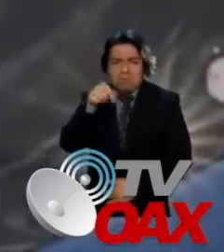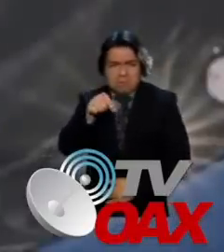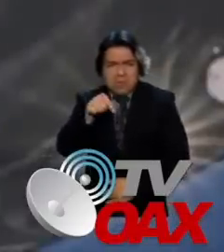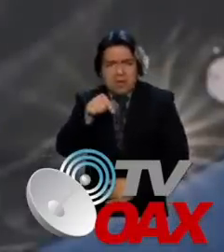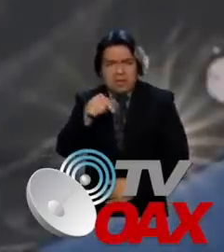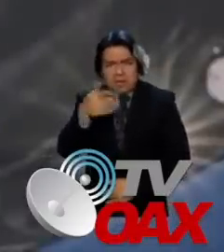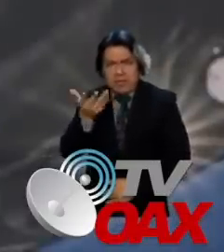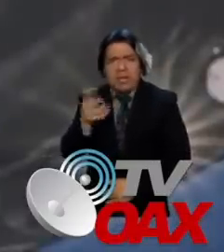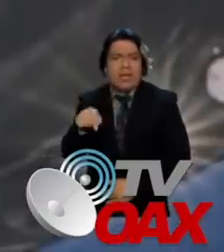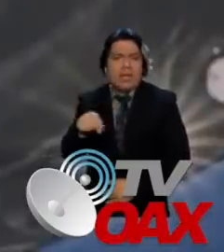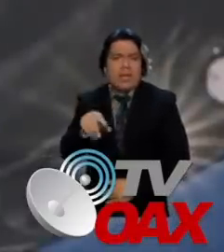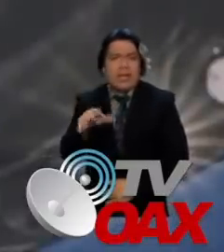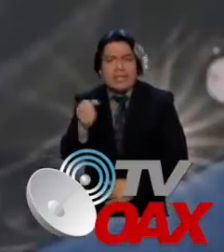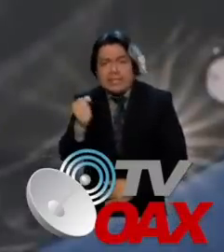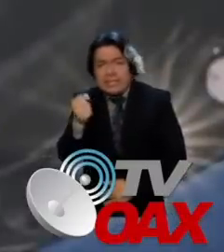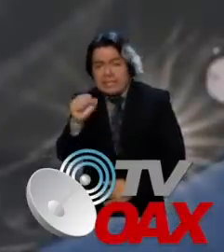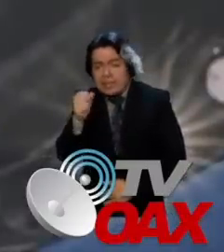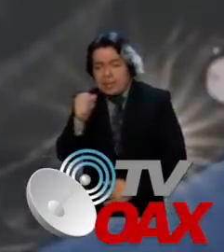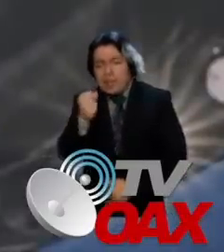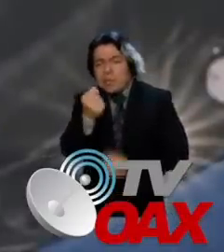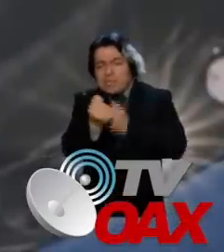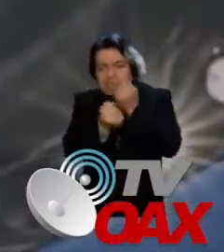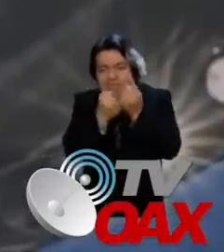siguen haciendo trabajos de